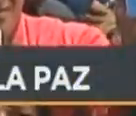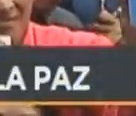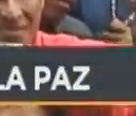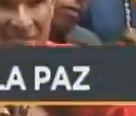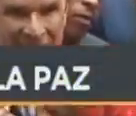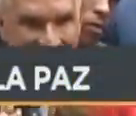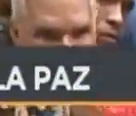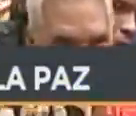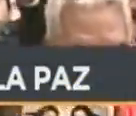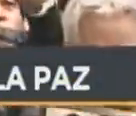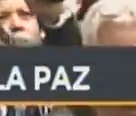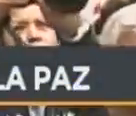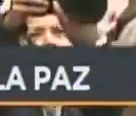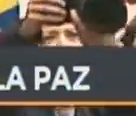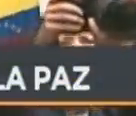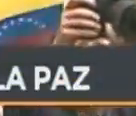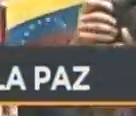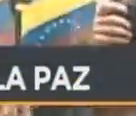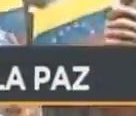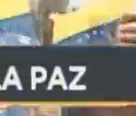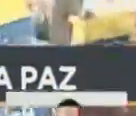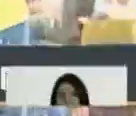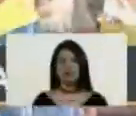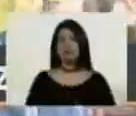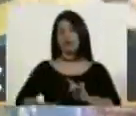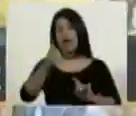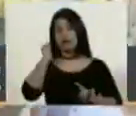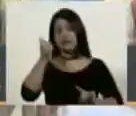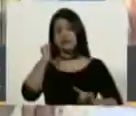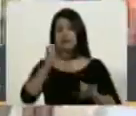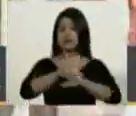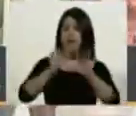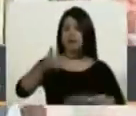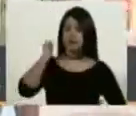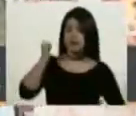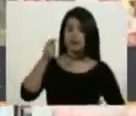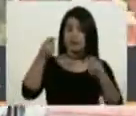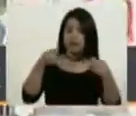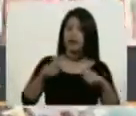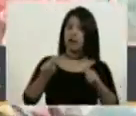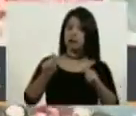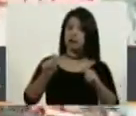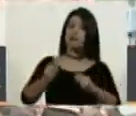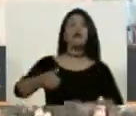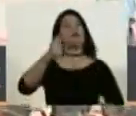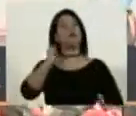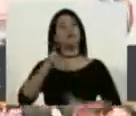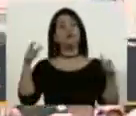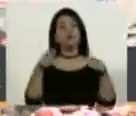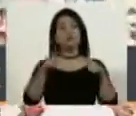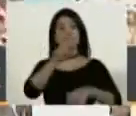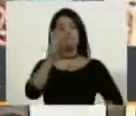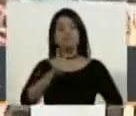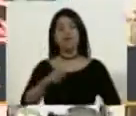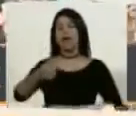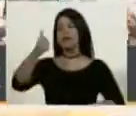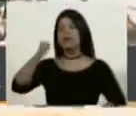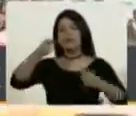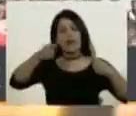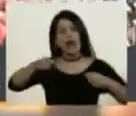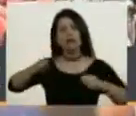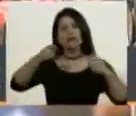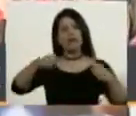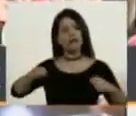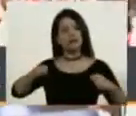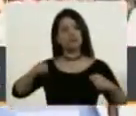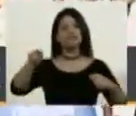derecha venezolana ayer intentaron, sin ningún tipo de éxito,